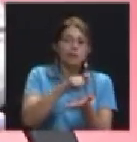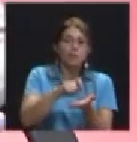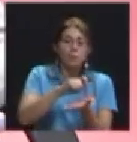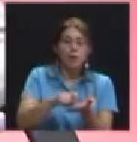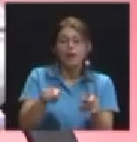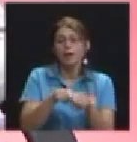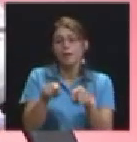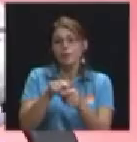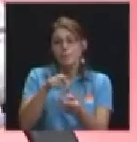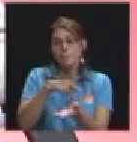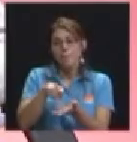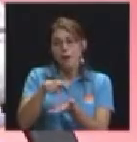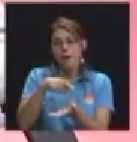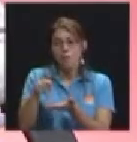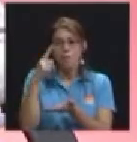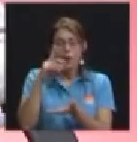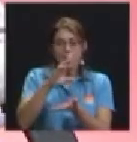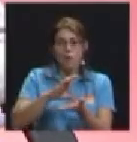colegios, universidades,